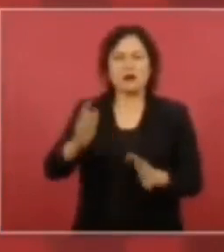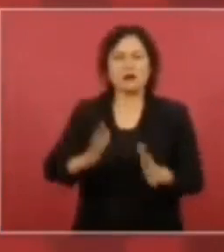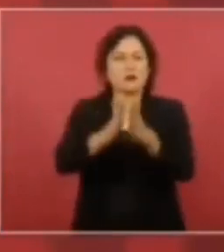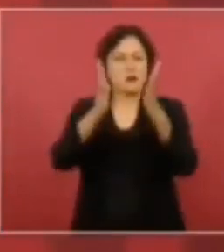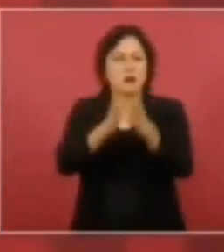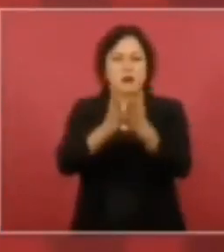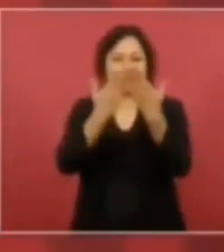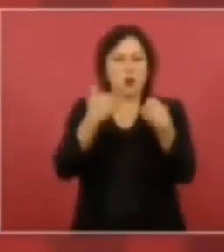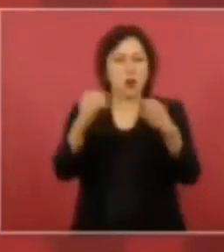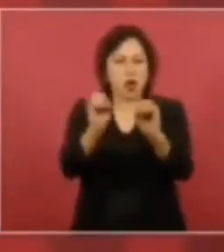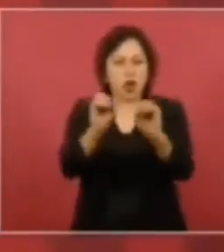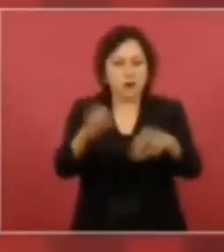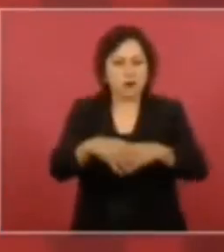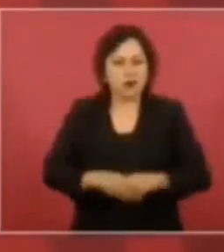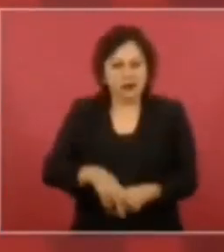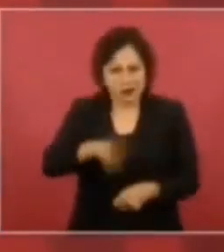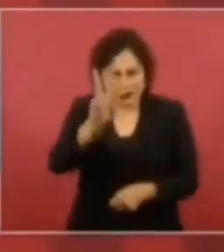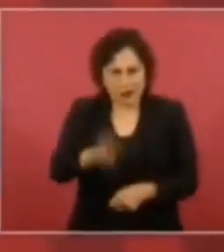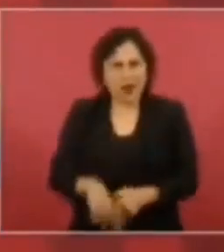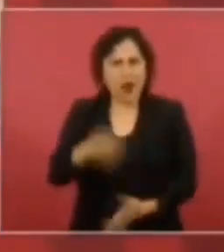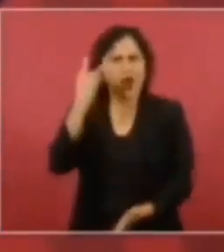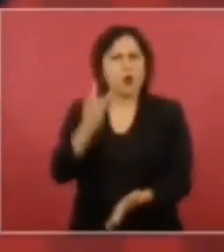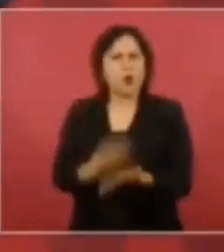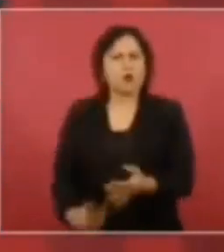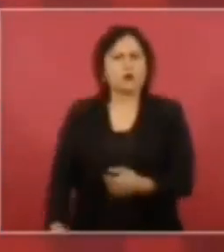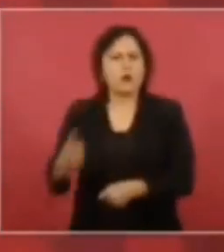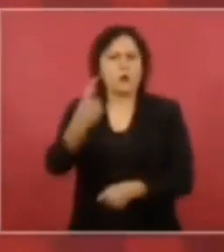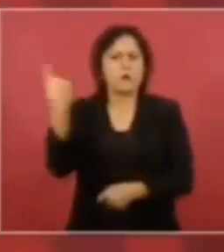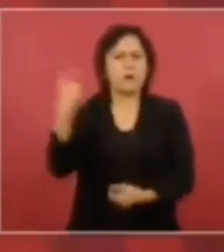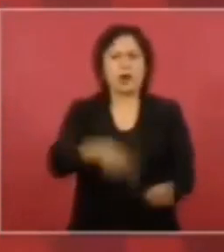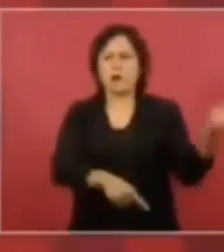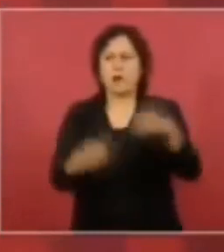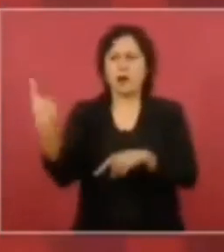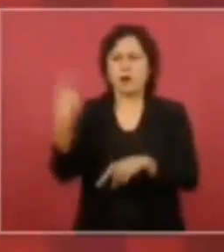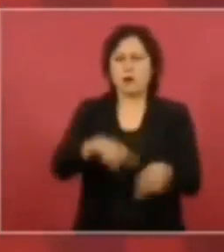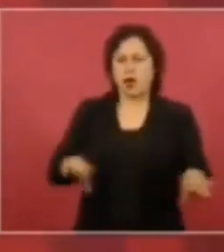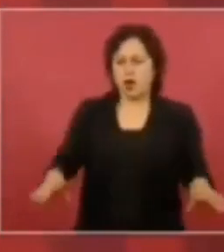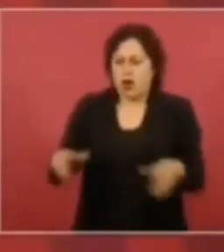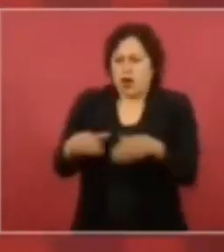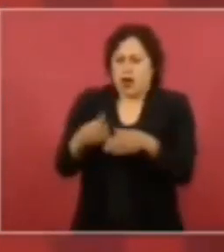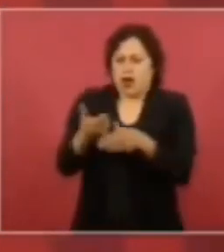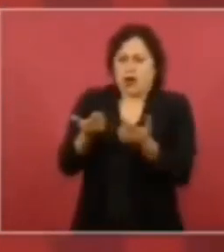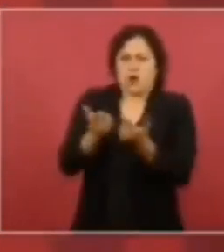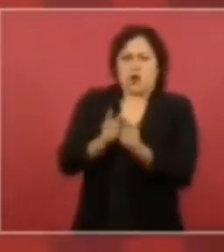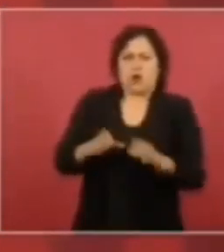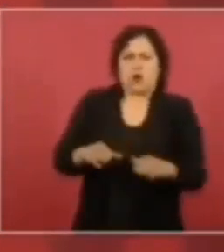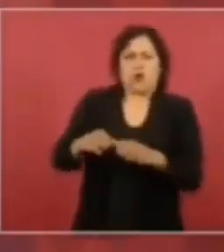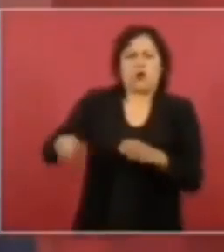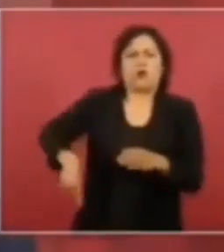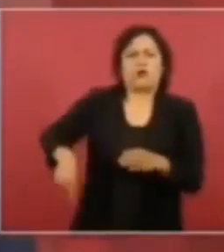una oligarquía, era el gobierno para una minoría,